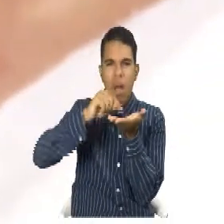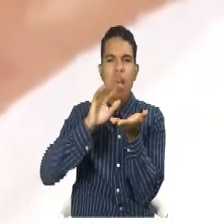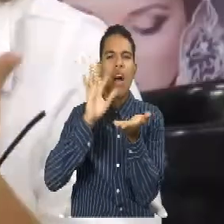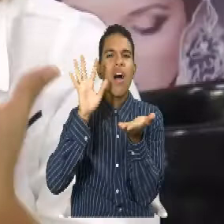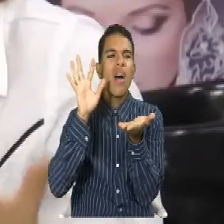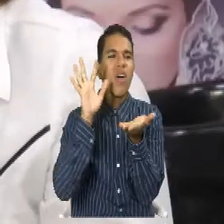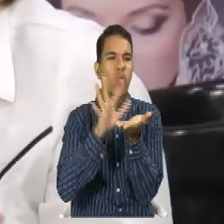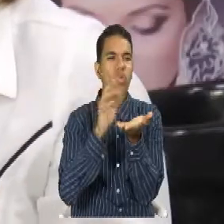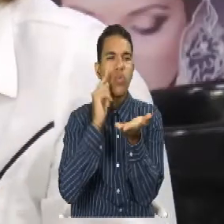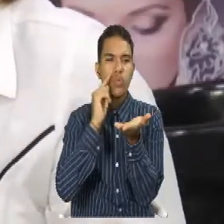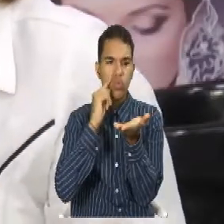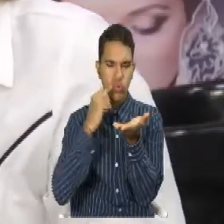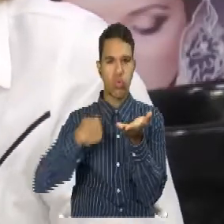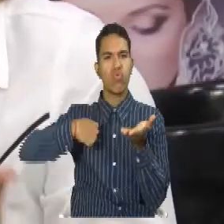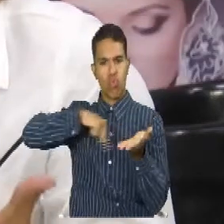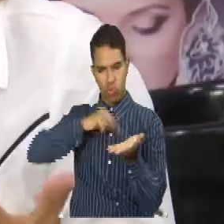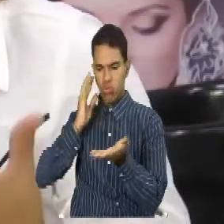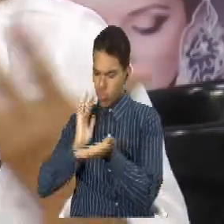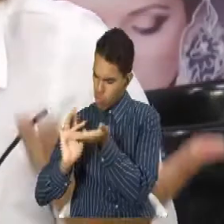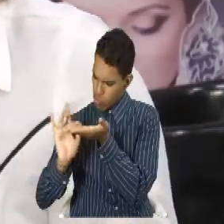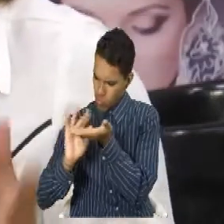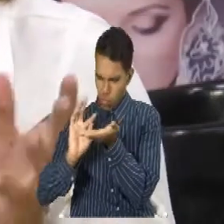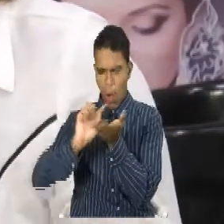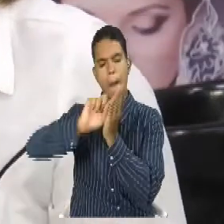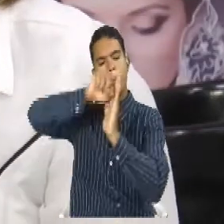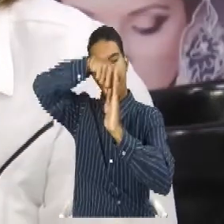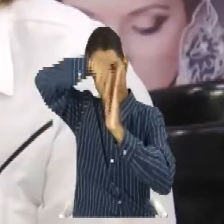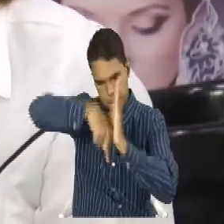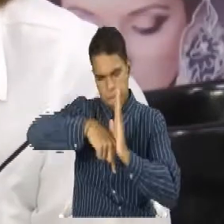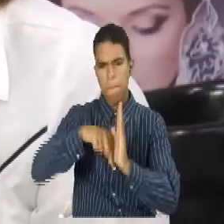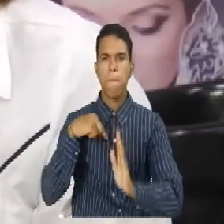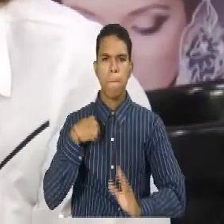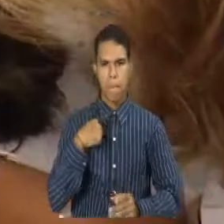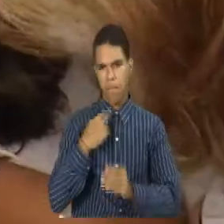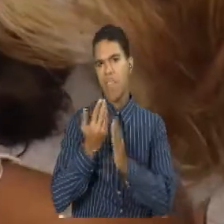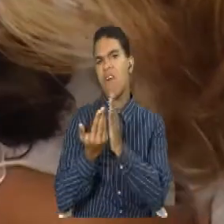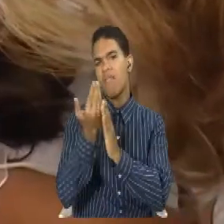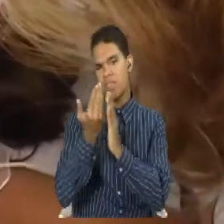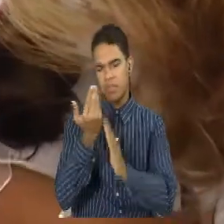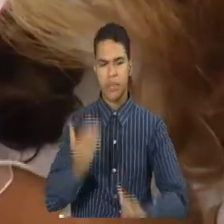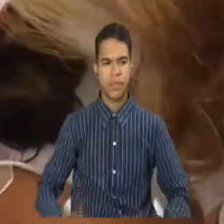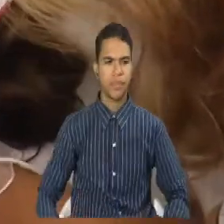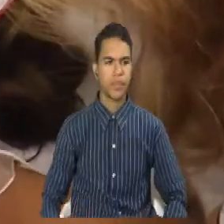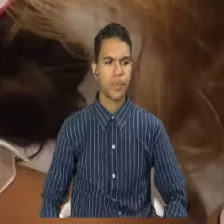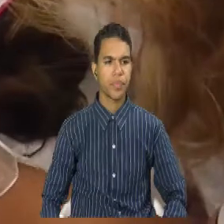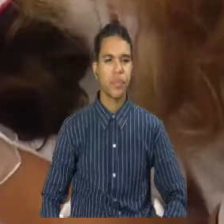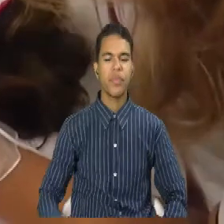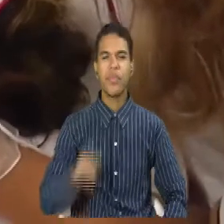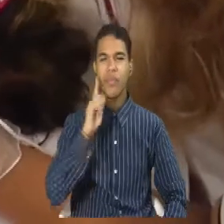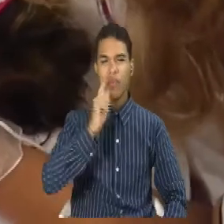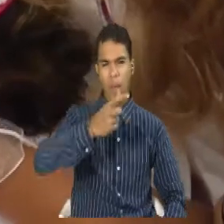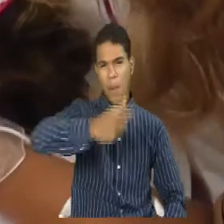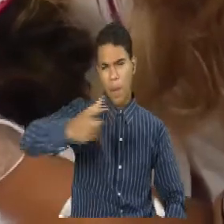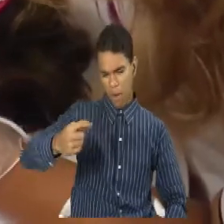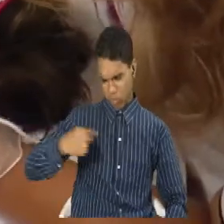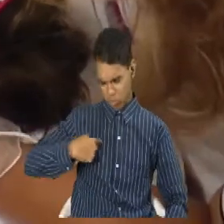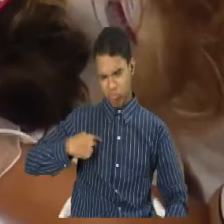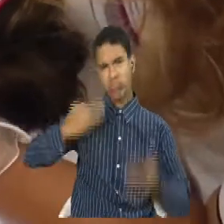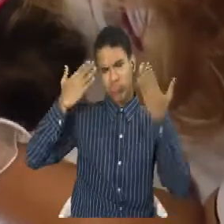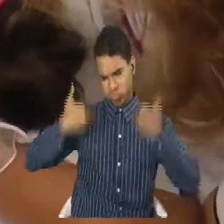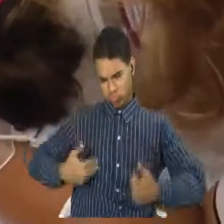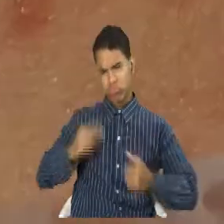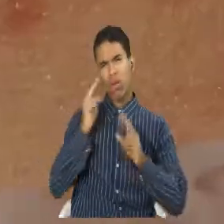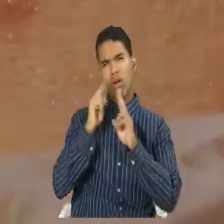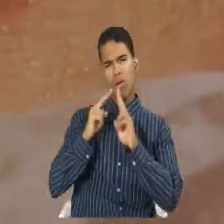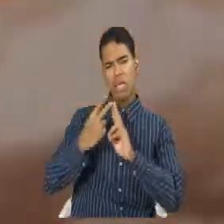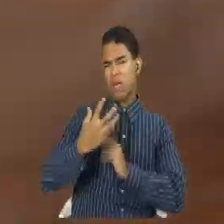penetra el producto que nosotros queremos aplicar dependiendo de cada tratamiento. Para las personas que me conocen, que me conocieron hace muchos